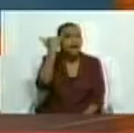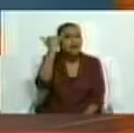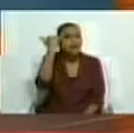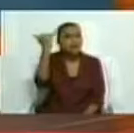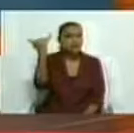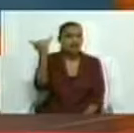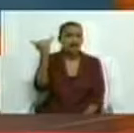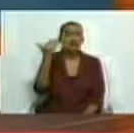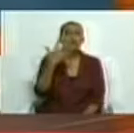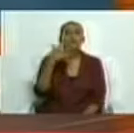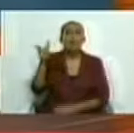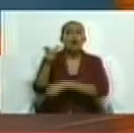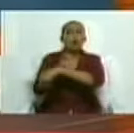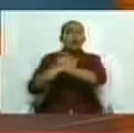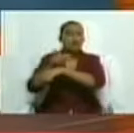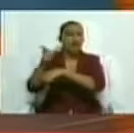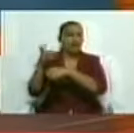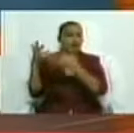de